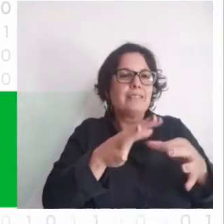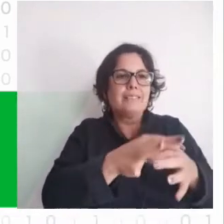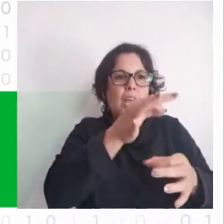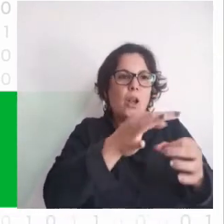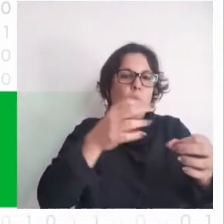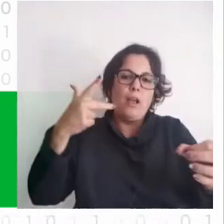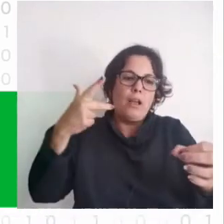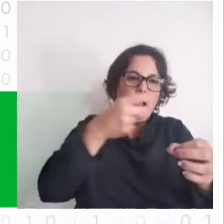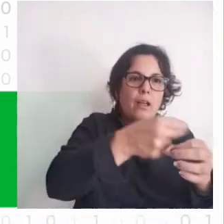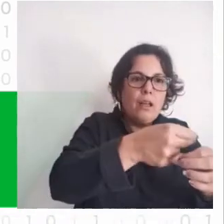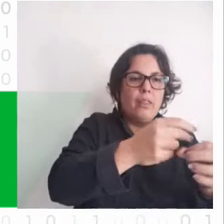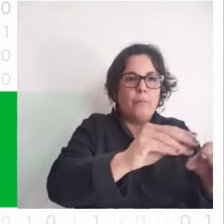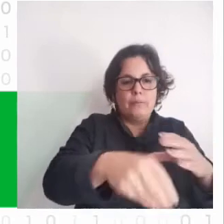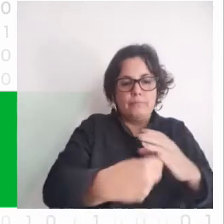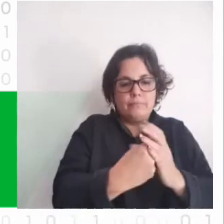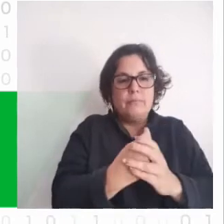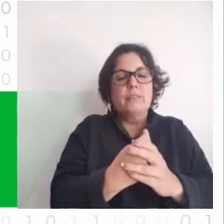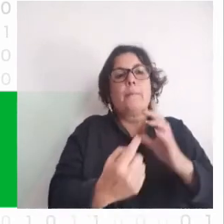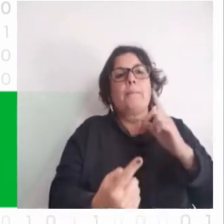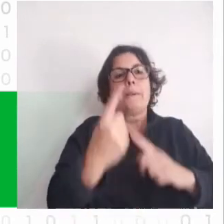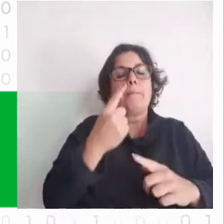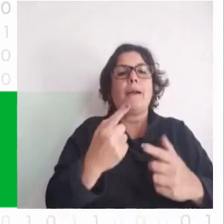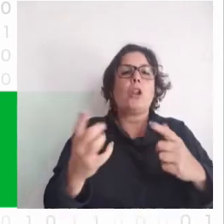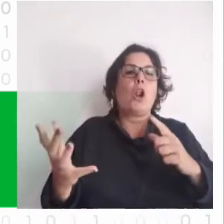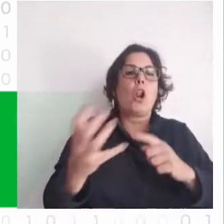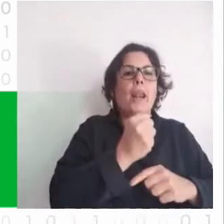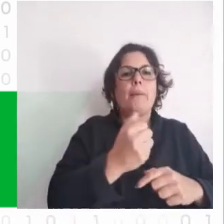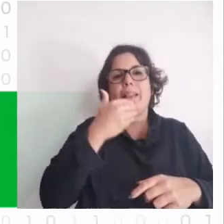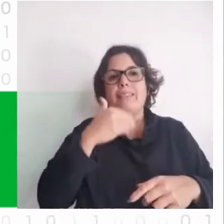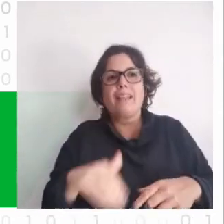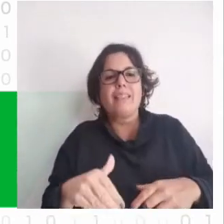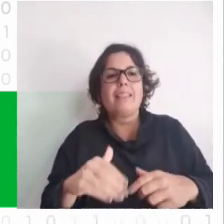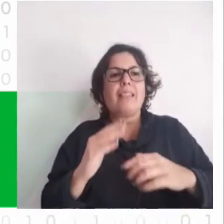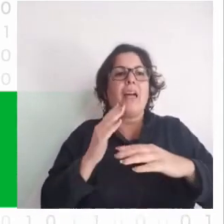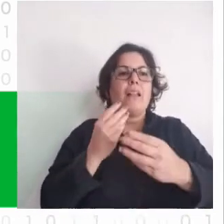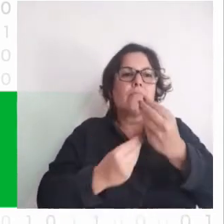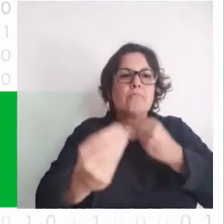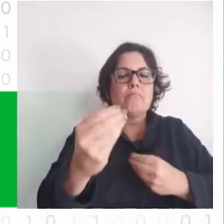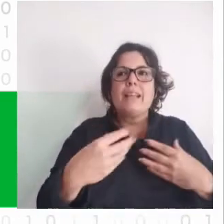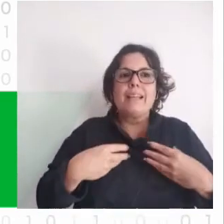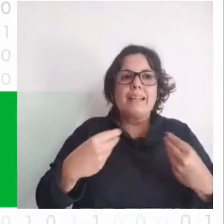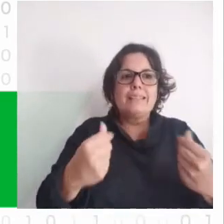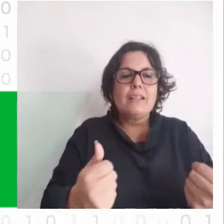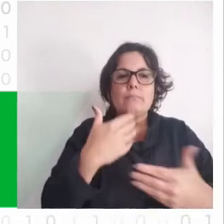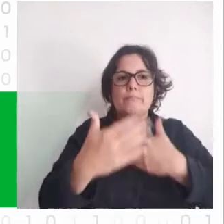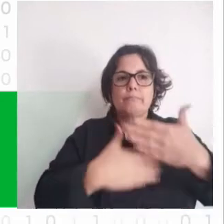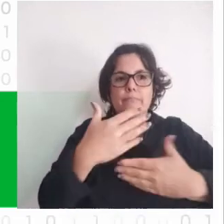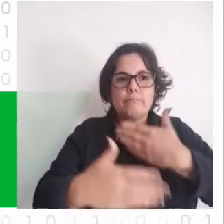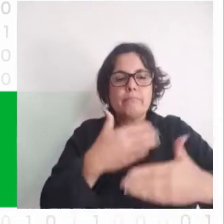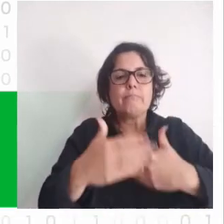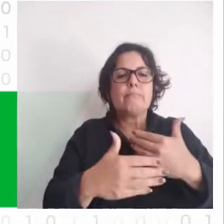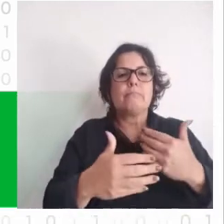de vida, primero lograremos entender empáticamente lo que sintió durante todo el proceso, que constó de